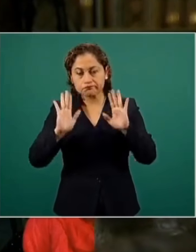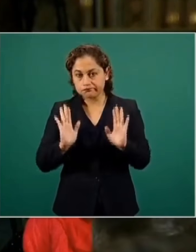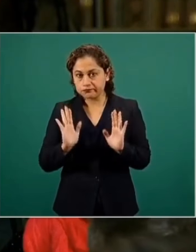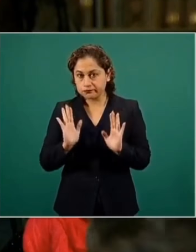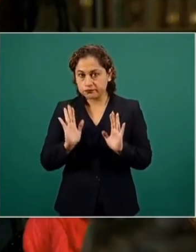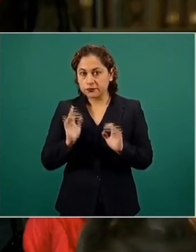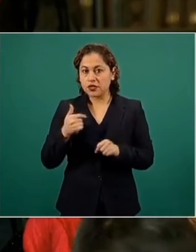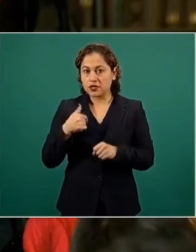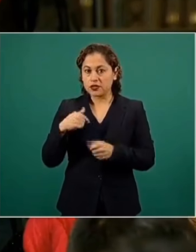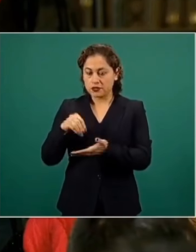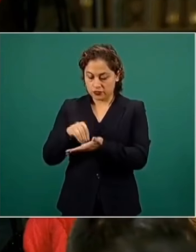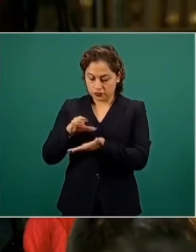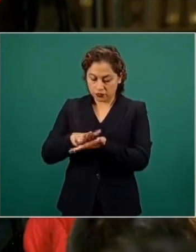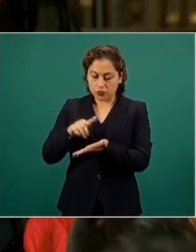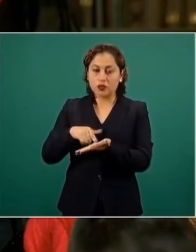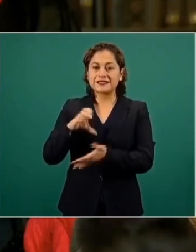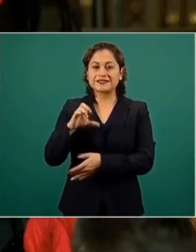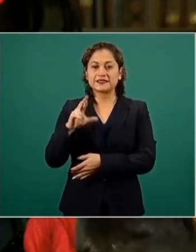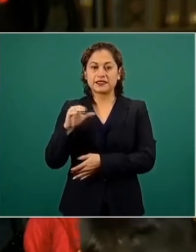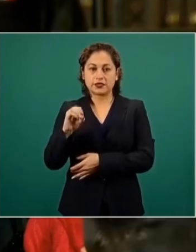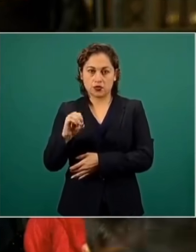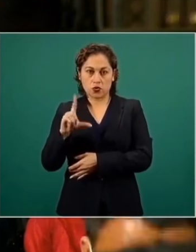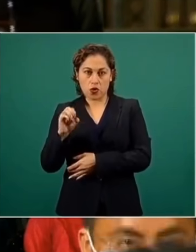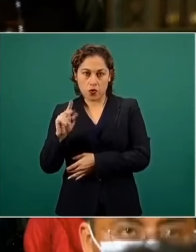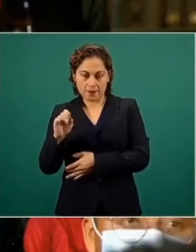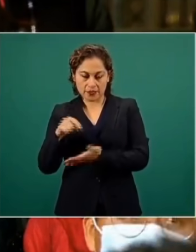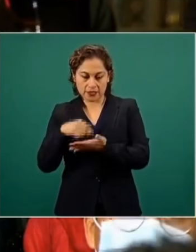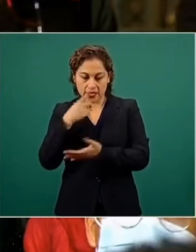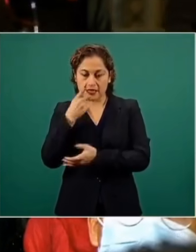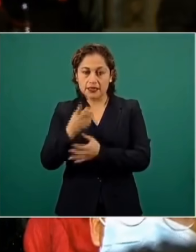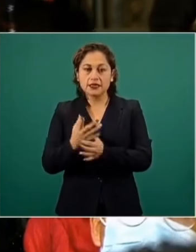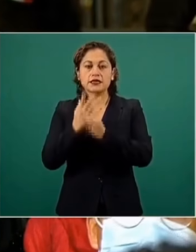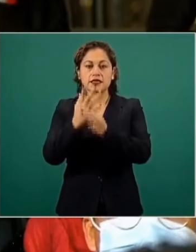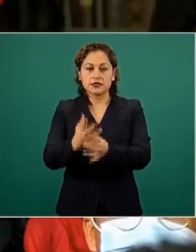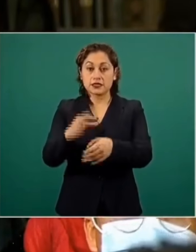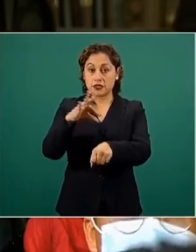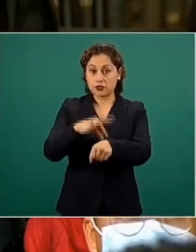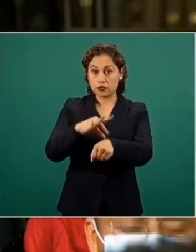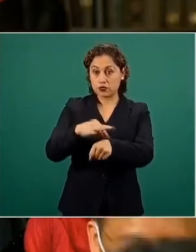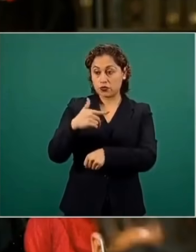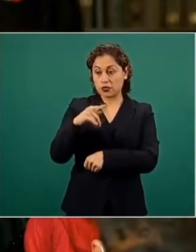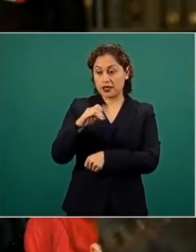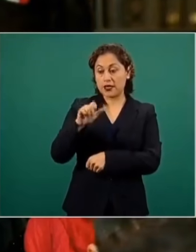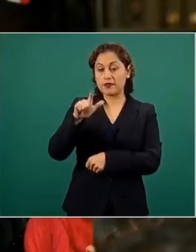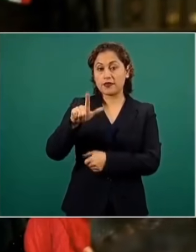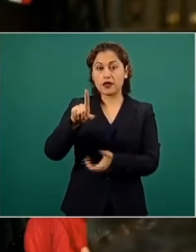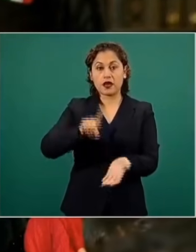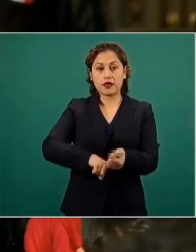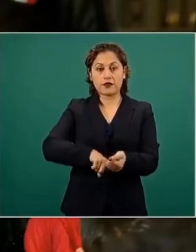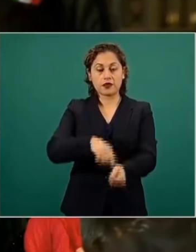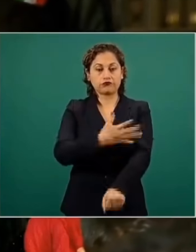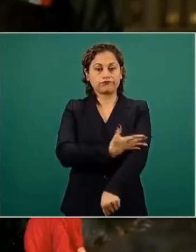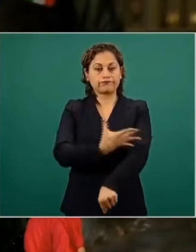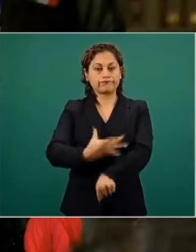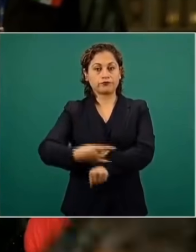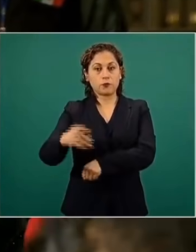menciona Ciro Gómez Leyva, porque dice que si el doctor Hugo López-Gatell tuviera honor profesional, se tendría que